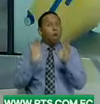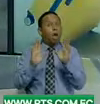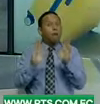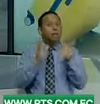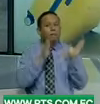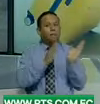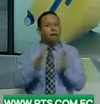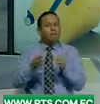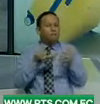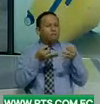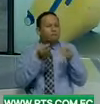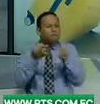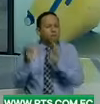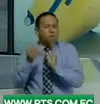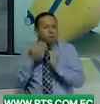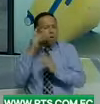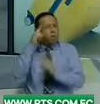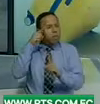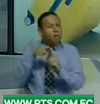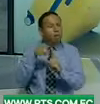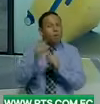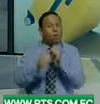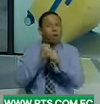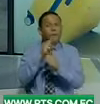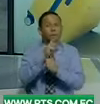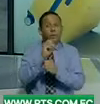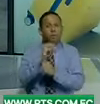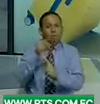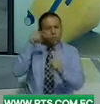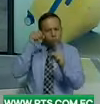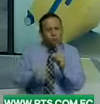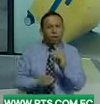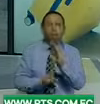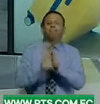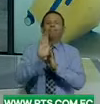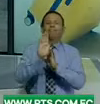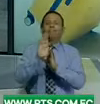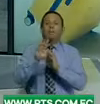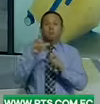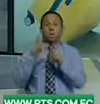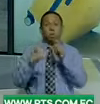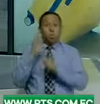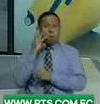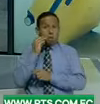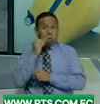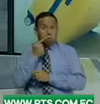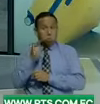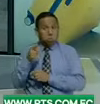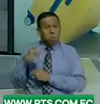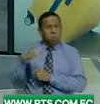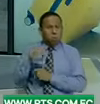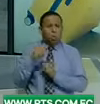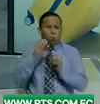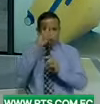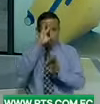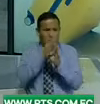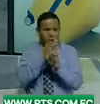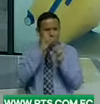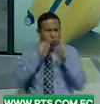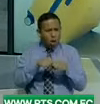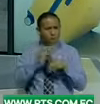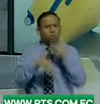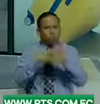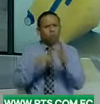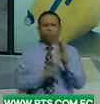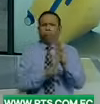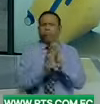2024 sea exitoso en todo sentido. Los expertos indican que si lo hacen con fe, podrán iniciar el año nuevo con